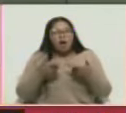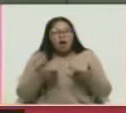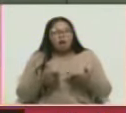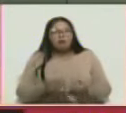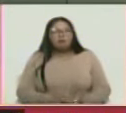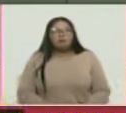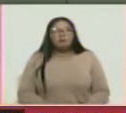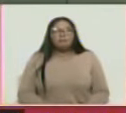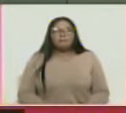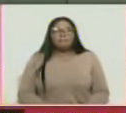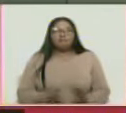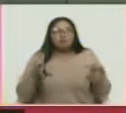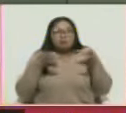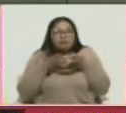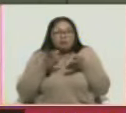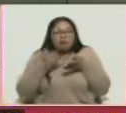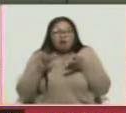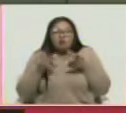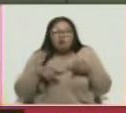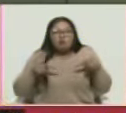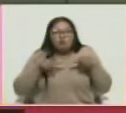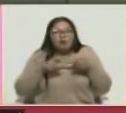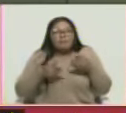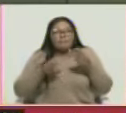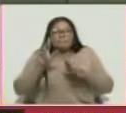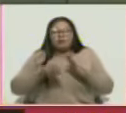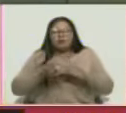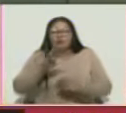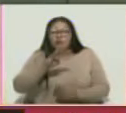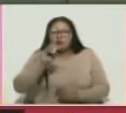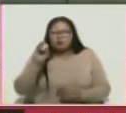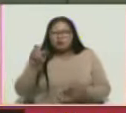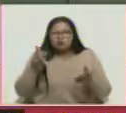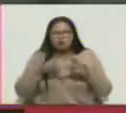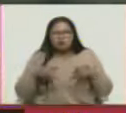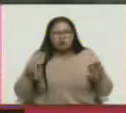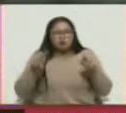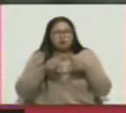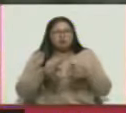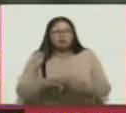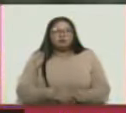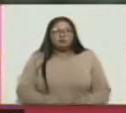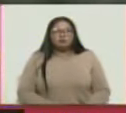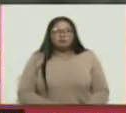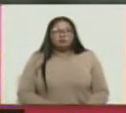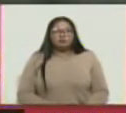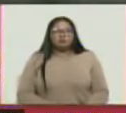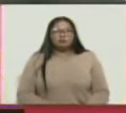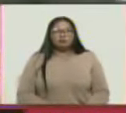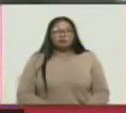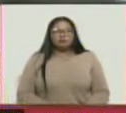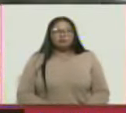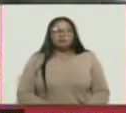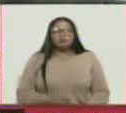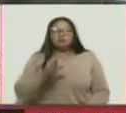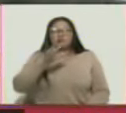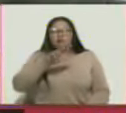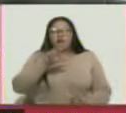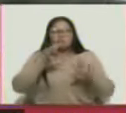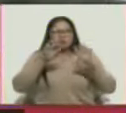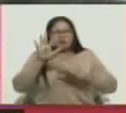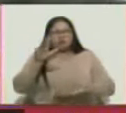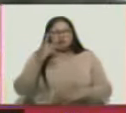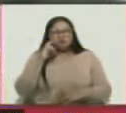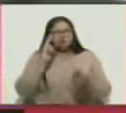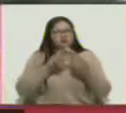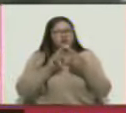zona tan pequeña? Usted me hablaba, menos de 400 kilómetros cuadrados. Claro, menos de 400, 365. ¿Dónde hay refugio? Yo conozco la